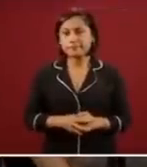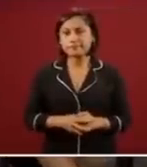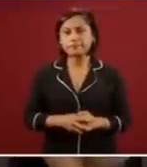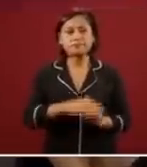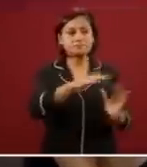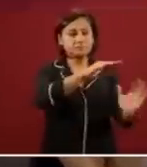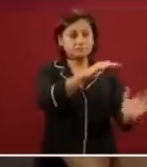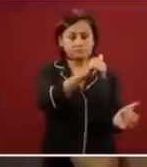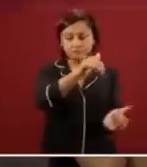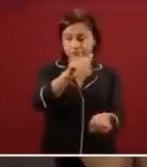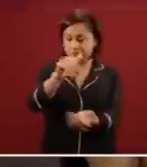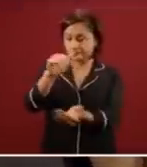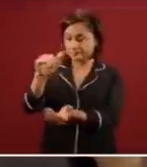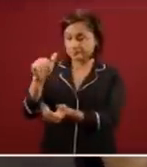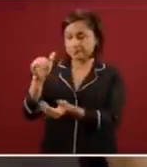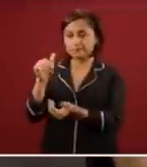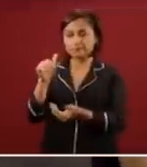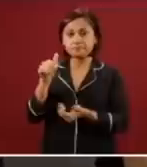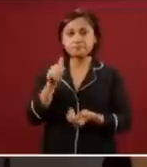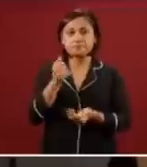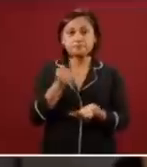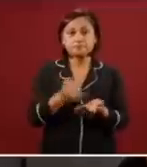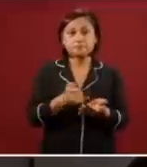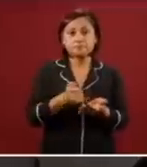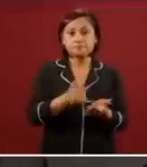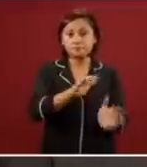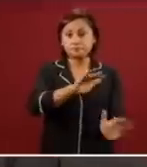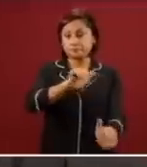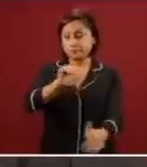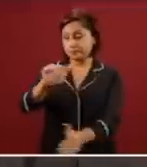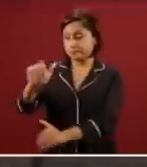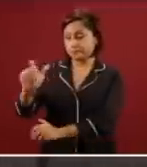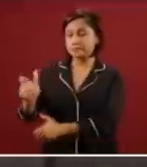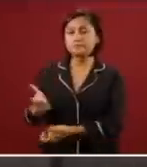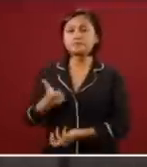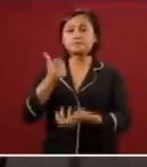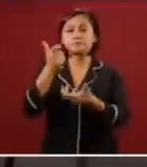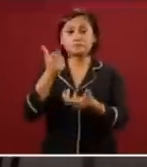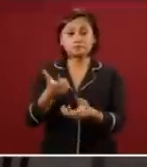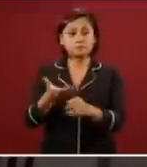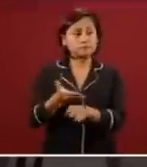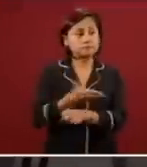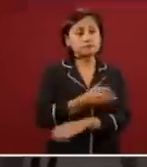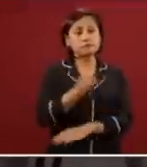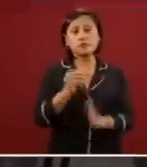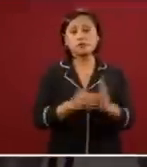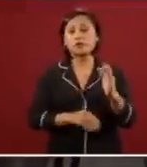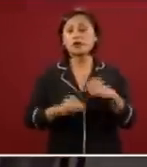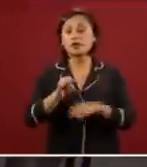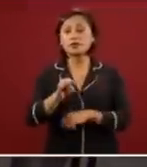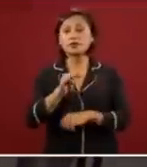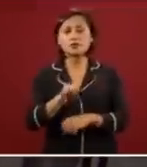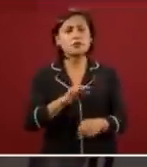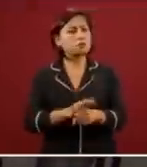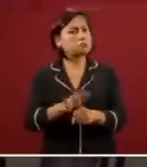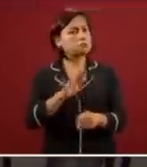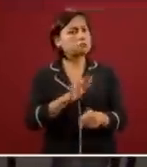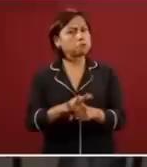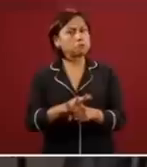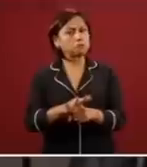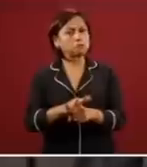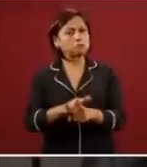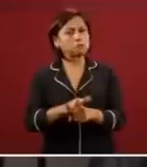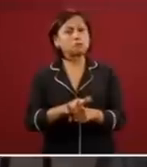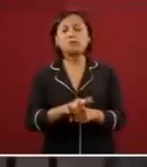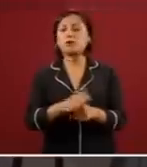contribución el año pasado, la recaudación fue suficiente, no hubo